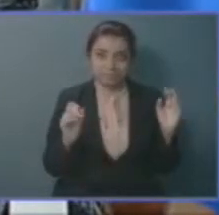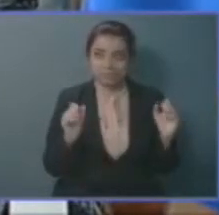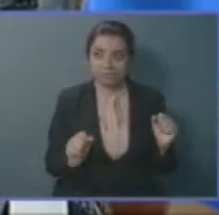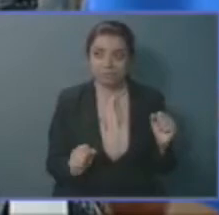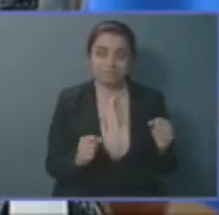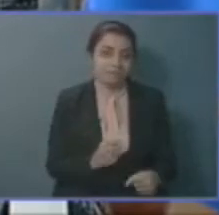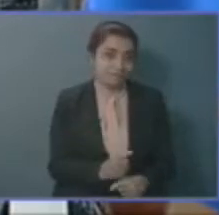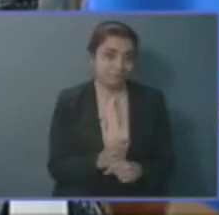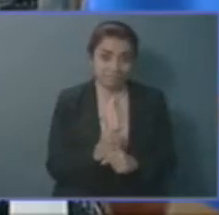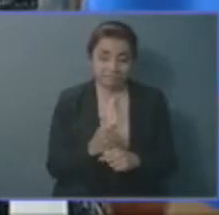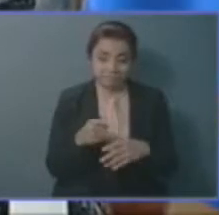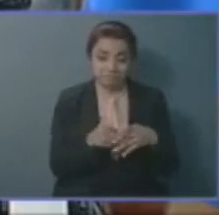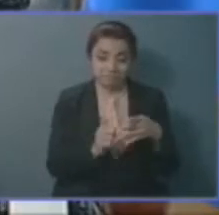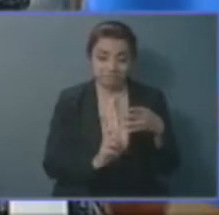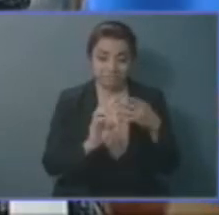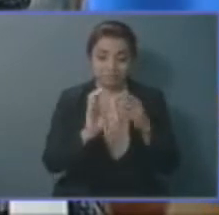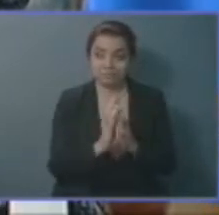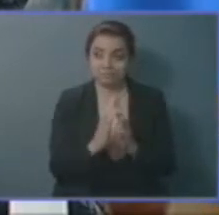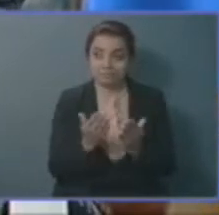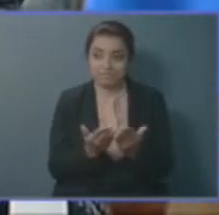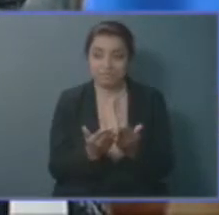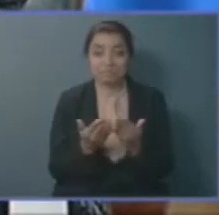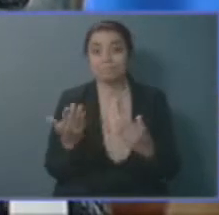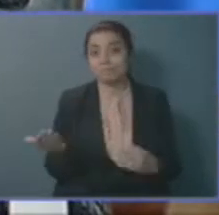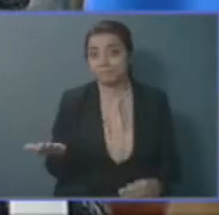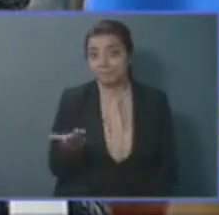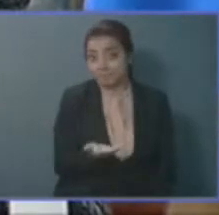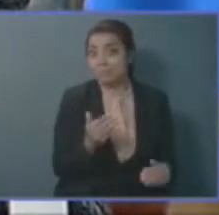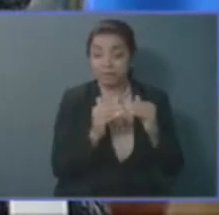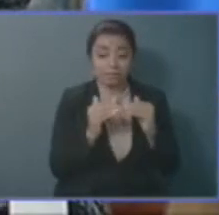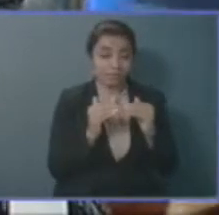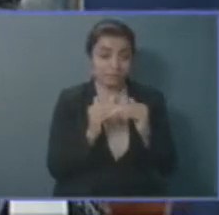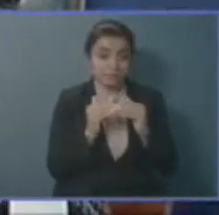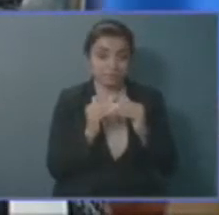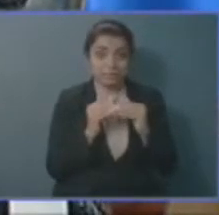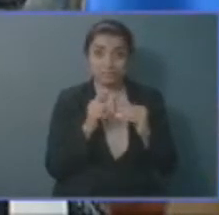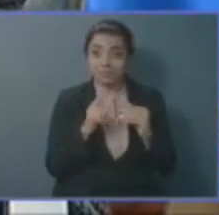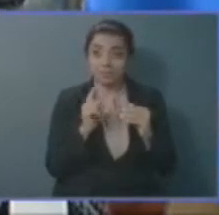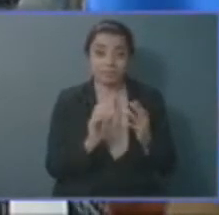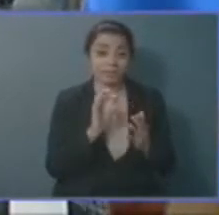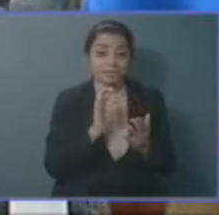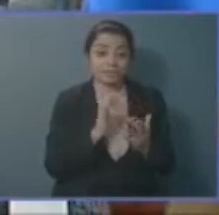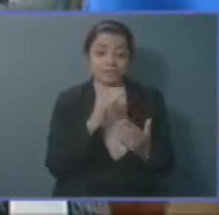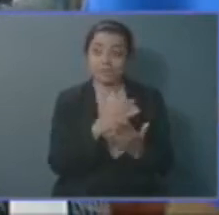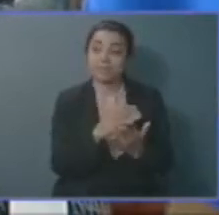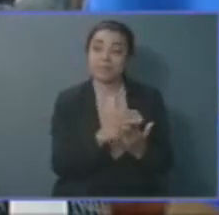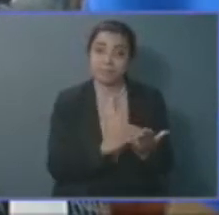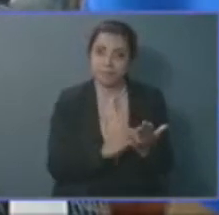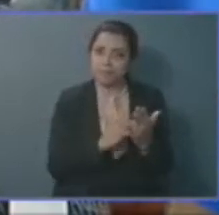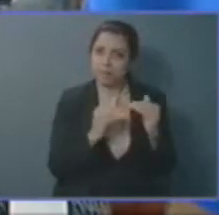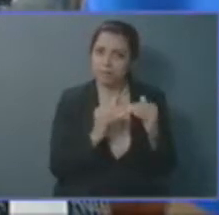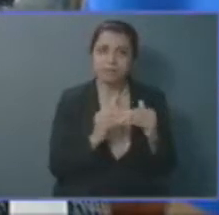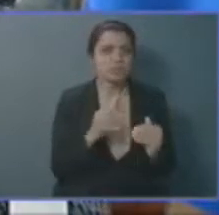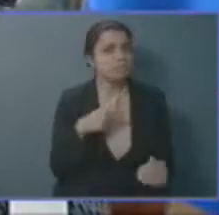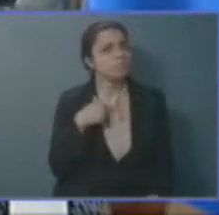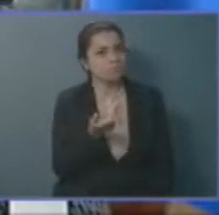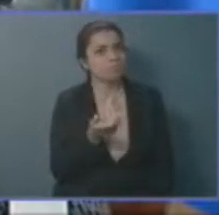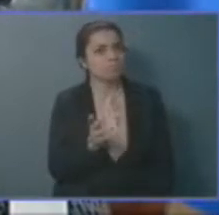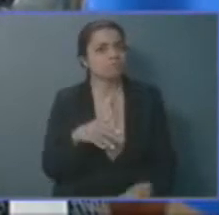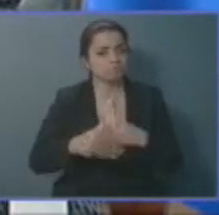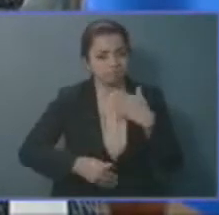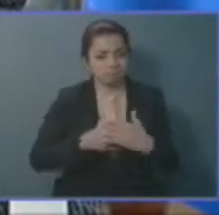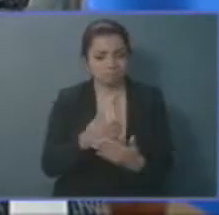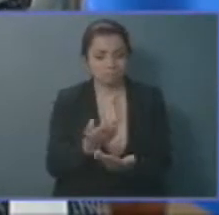garantías constitucionales, como también con una programación gradual de reapertura